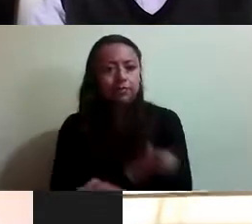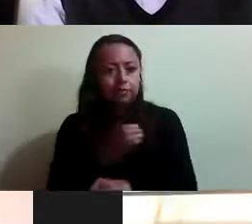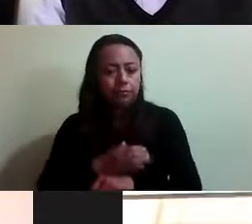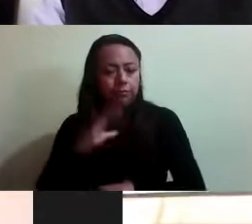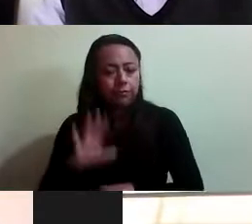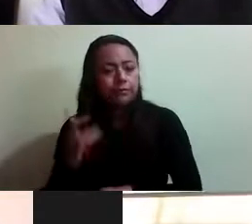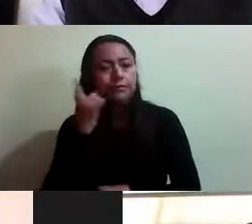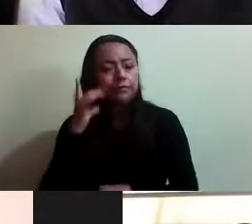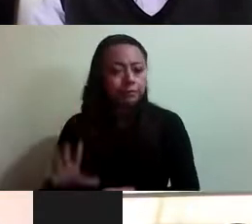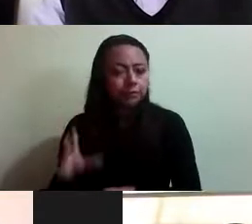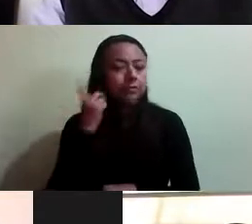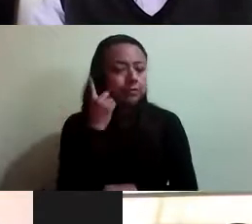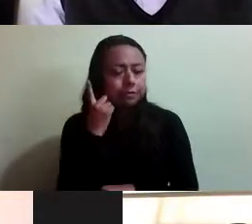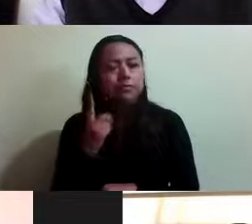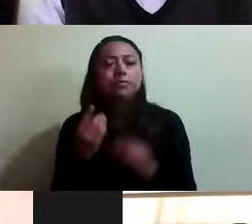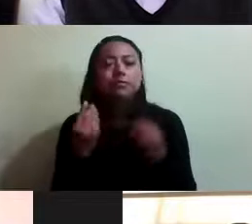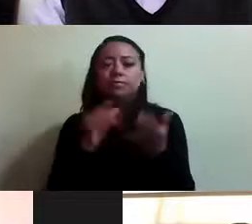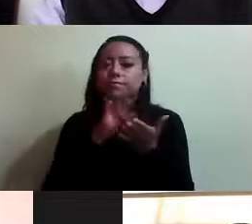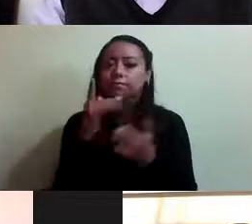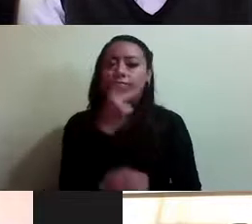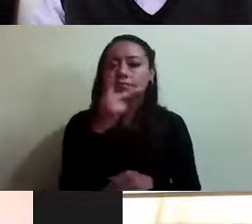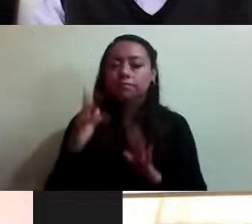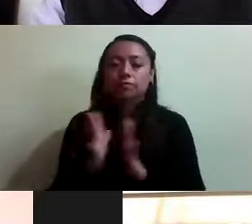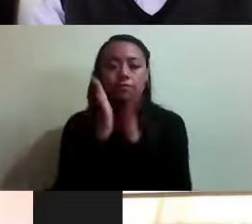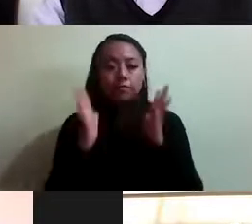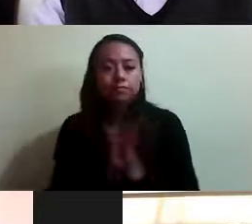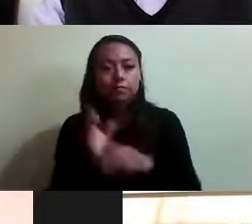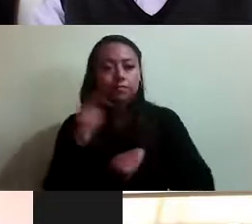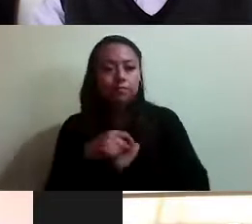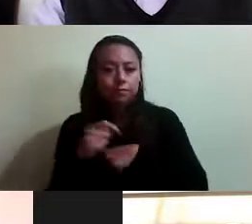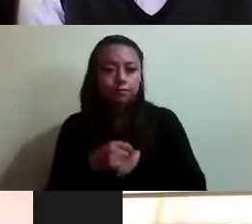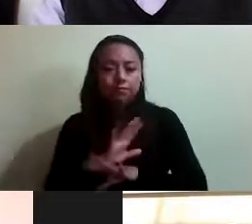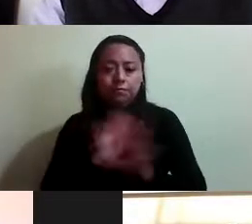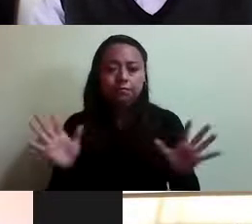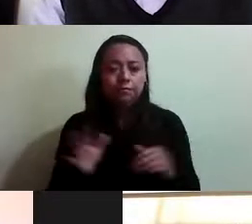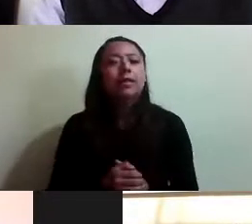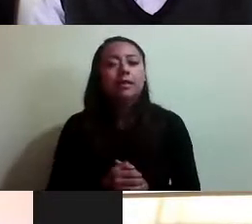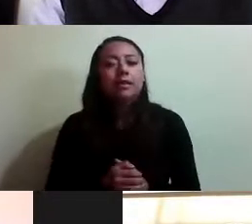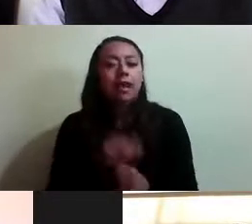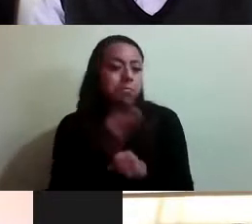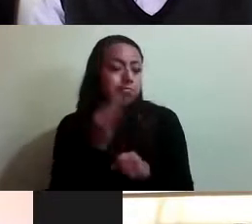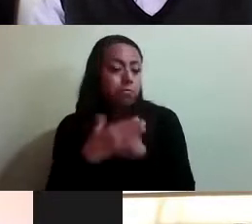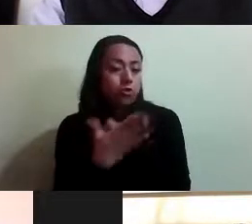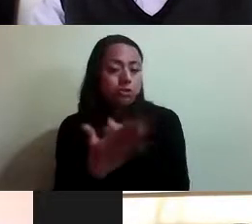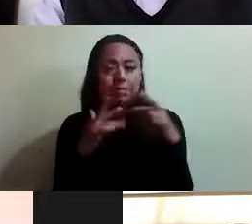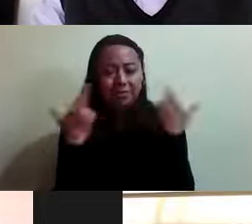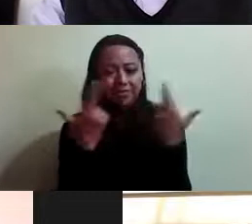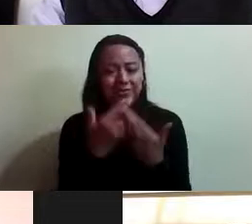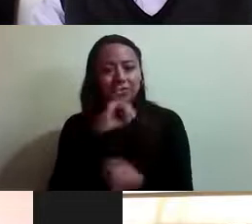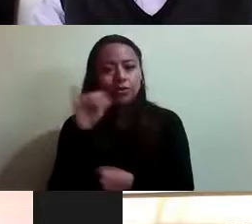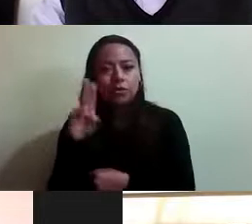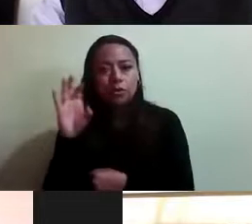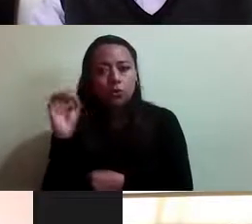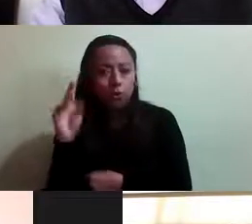su participación, por su presencia esta mañana, y nos estamos encontrando en las siguientes reuniones de esta Junta de Coordinación y en